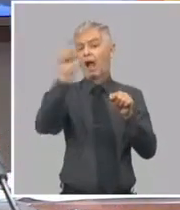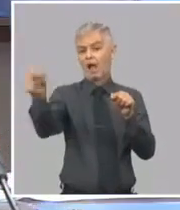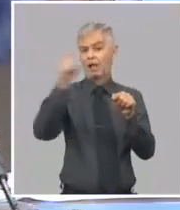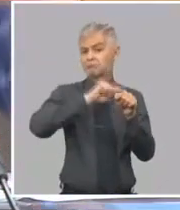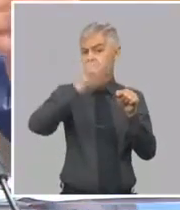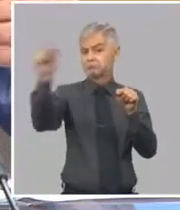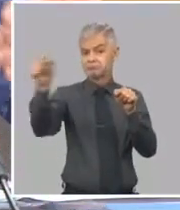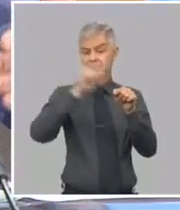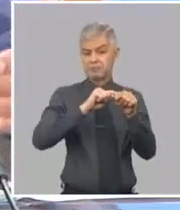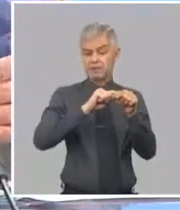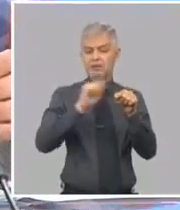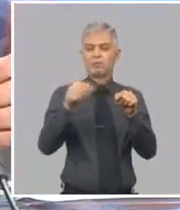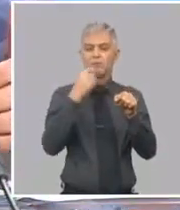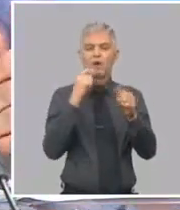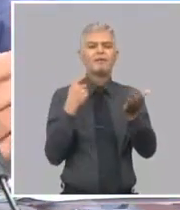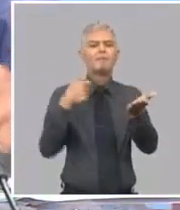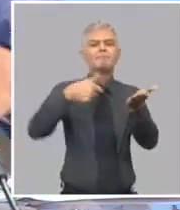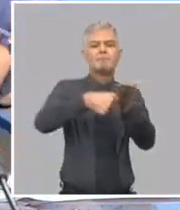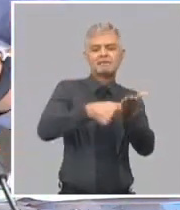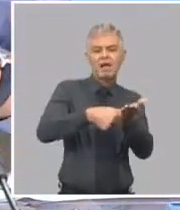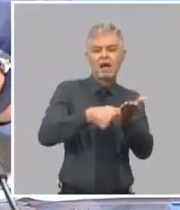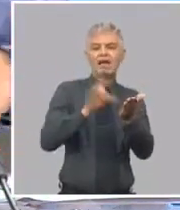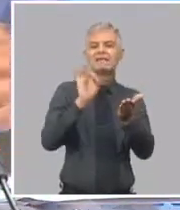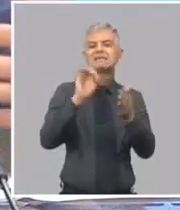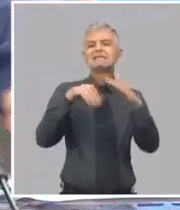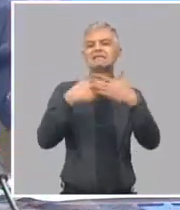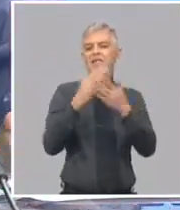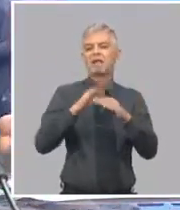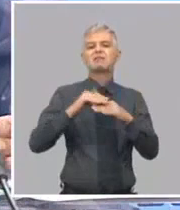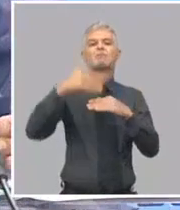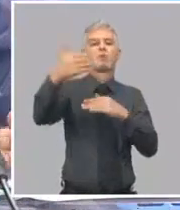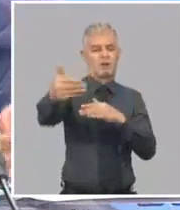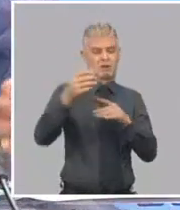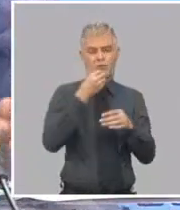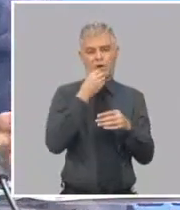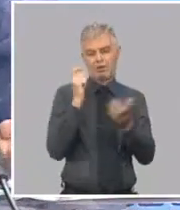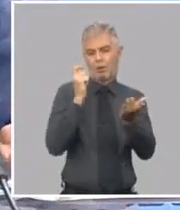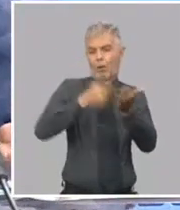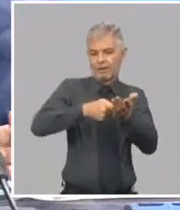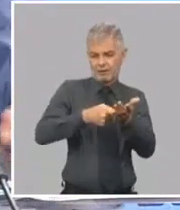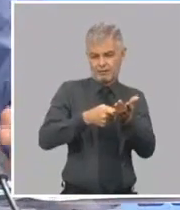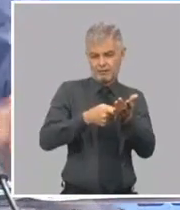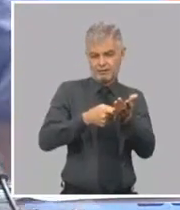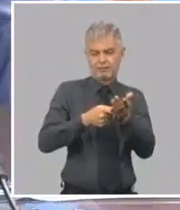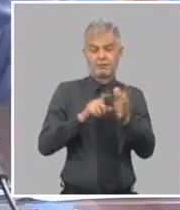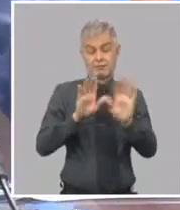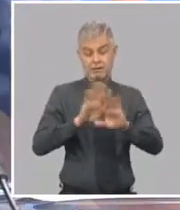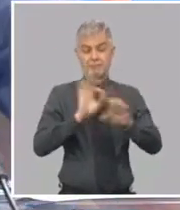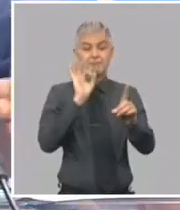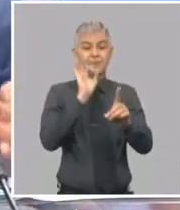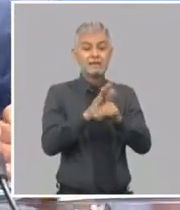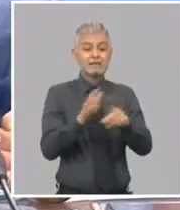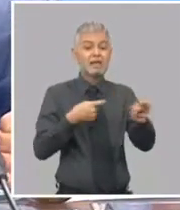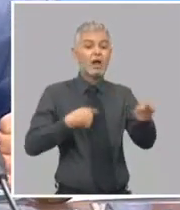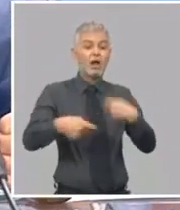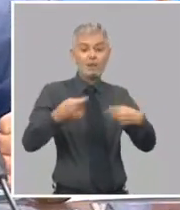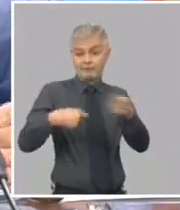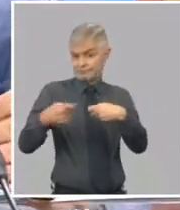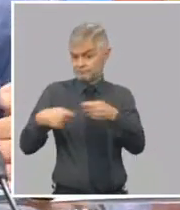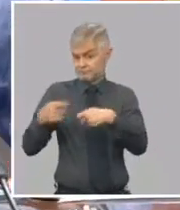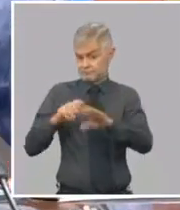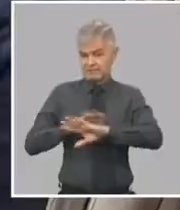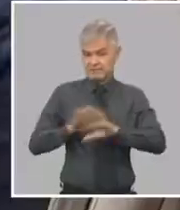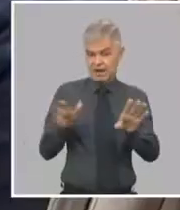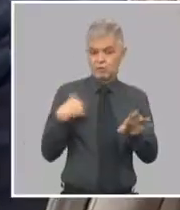en 15 días posteriores a esa fecha y ya se anunció se dijo públicamente porque como comenzaba la comercialización tuvimos que que